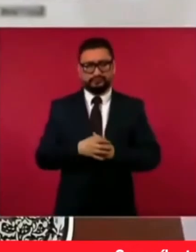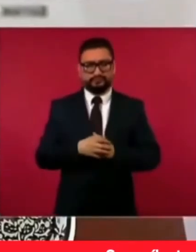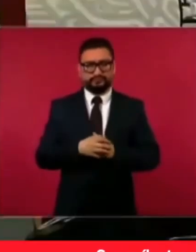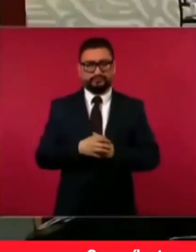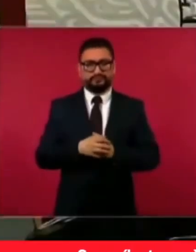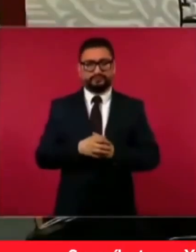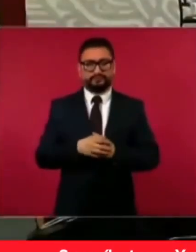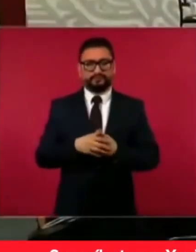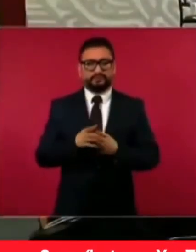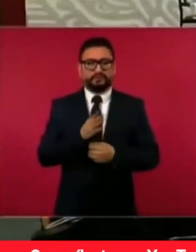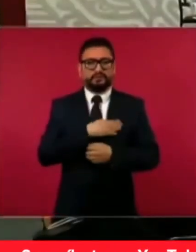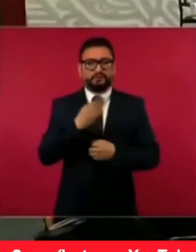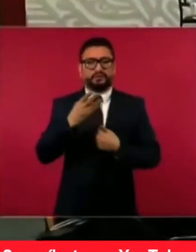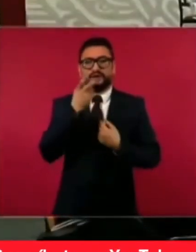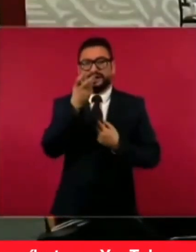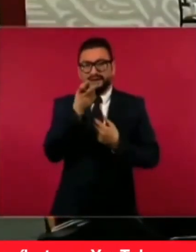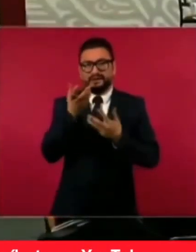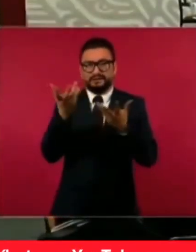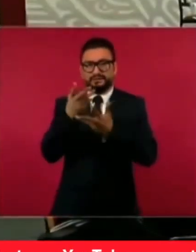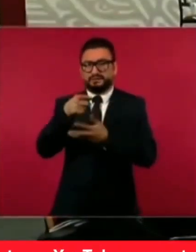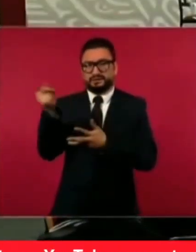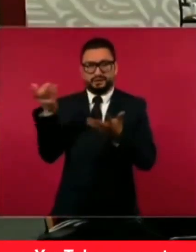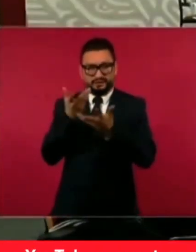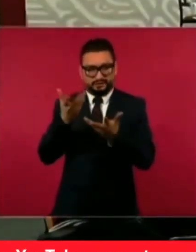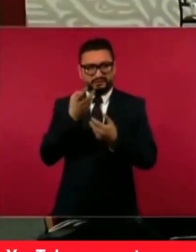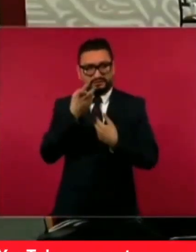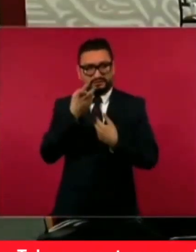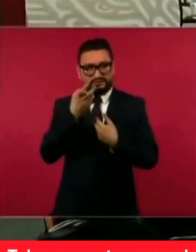Bueno, esto es lo que están haciendo.